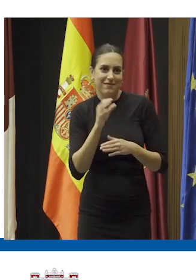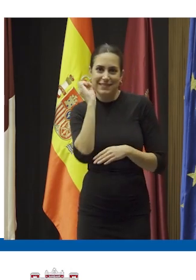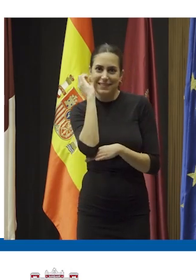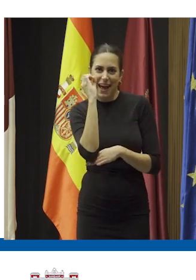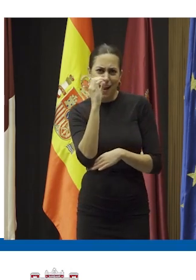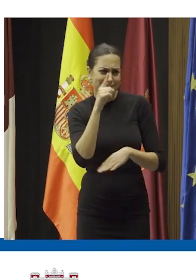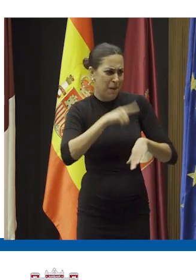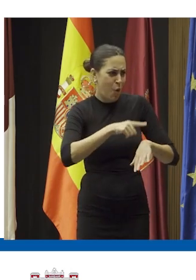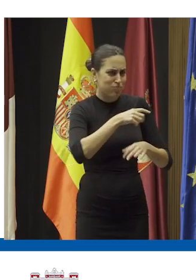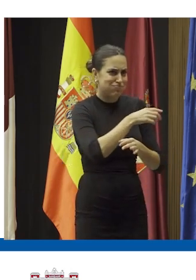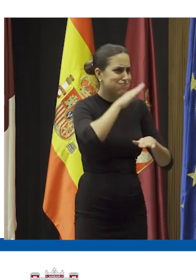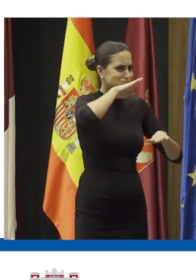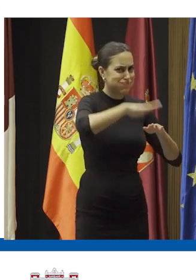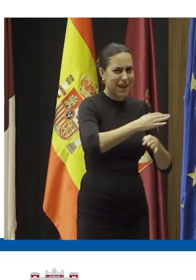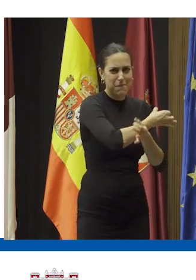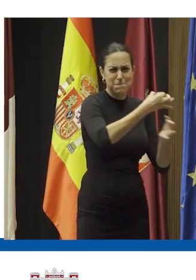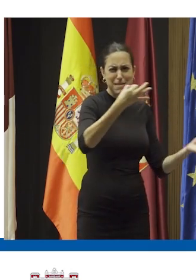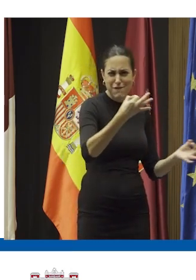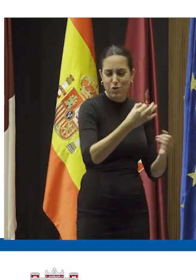tiempos exactamente. Sí.